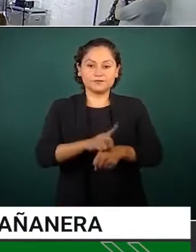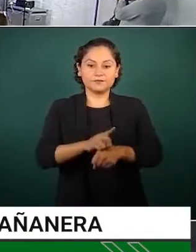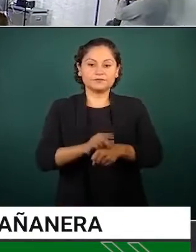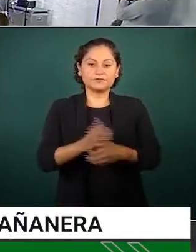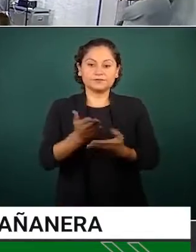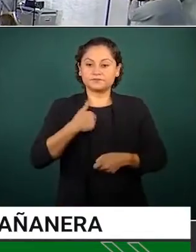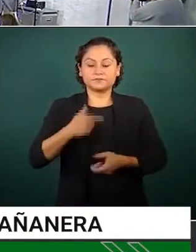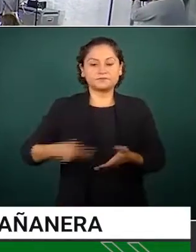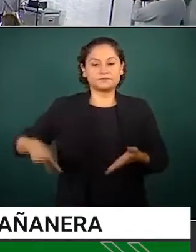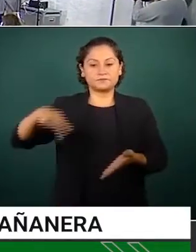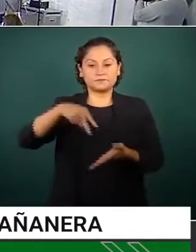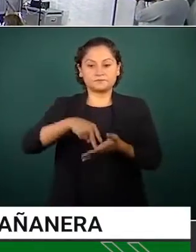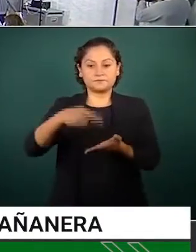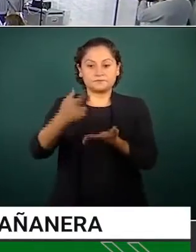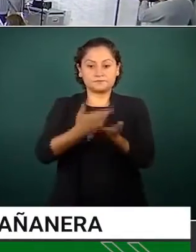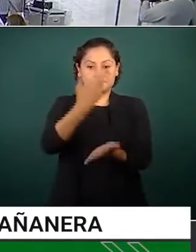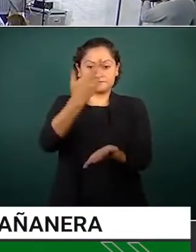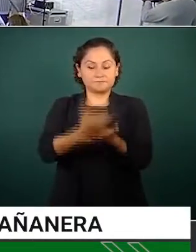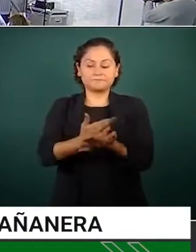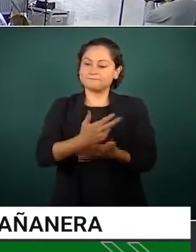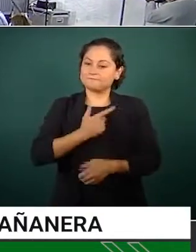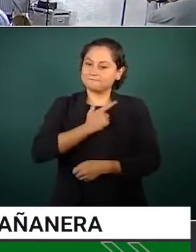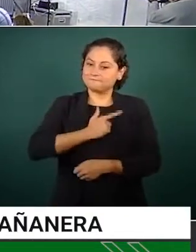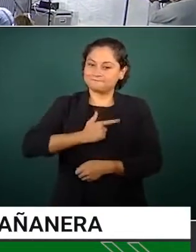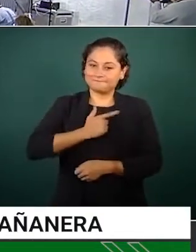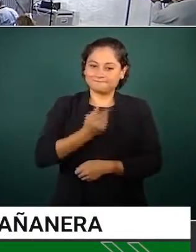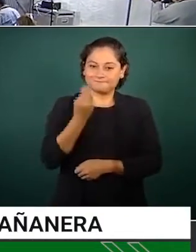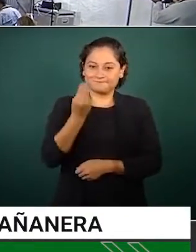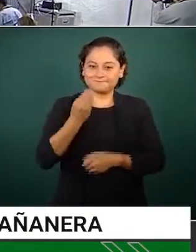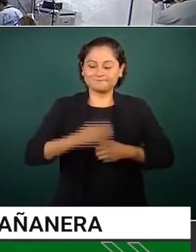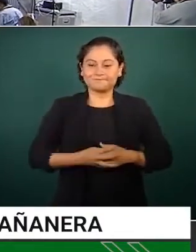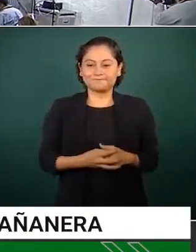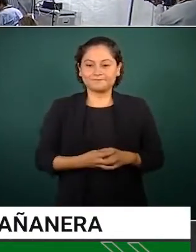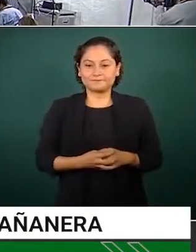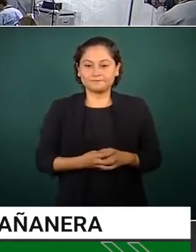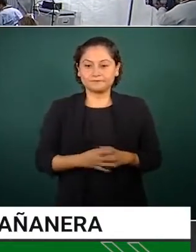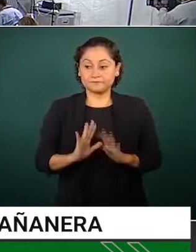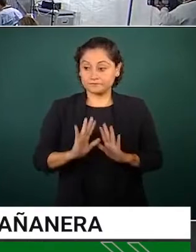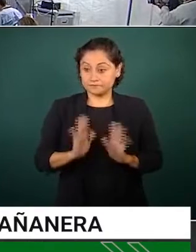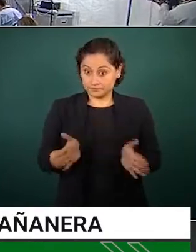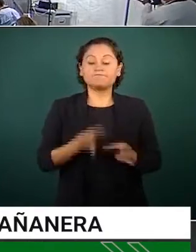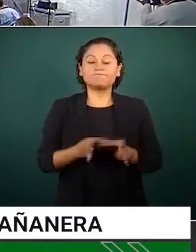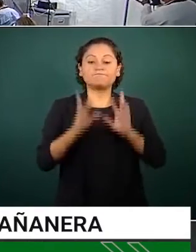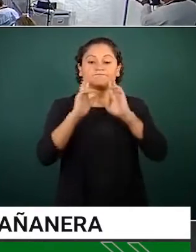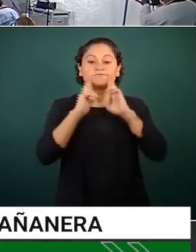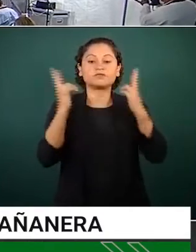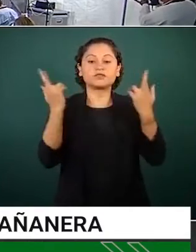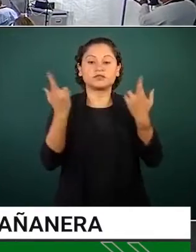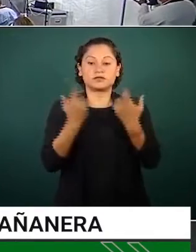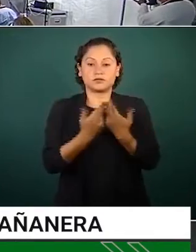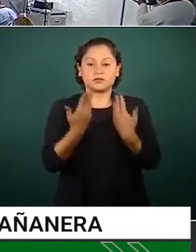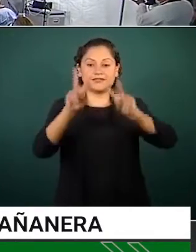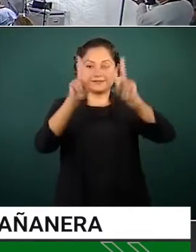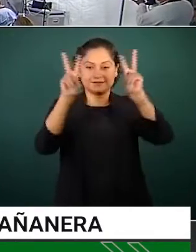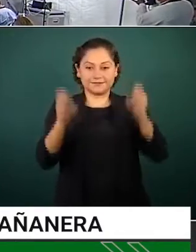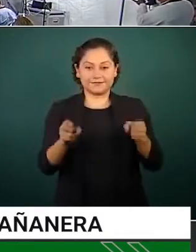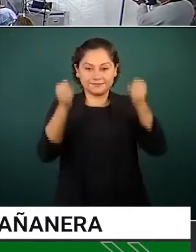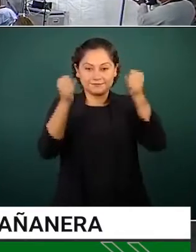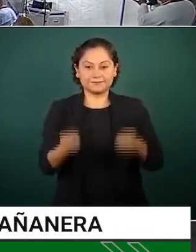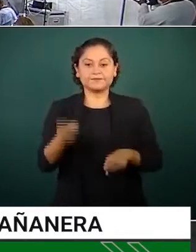en Reynosa, acabamos de terminar la reunión de evaluación En materia de